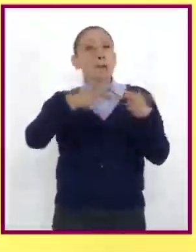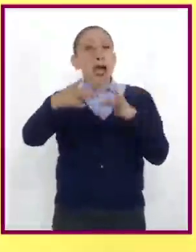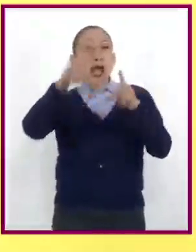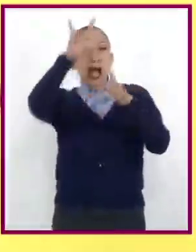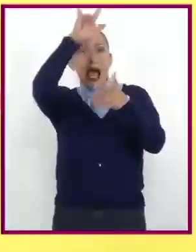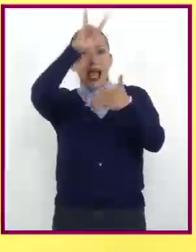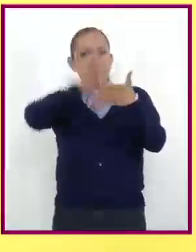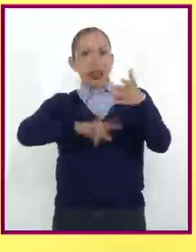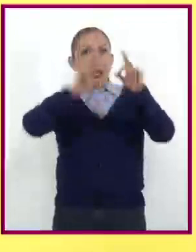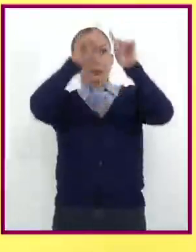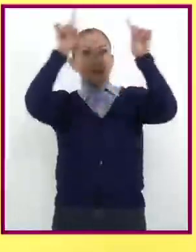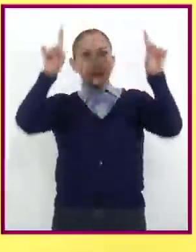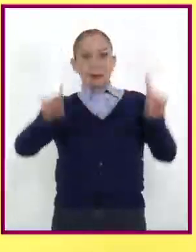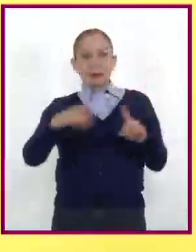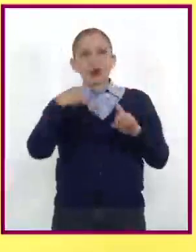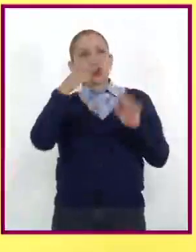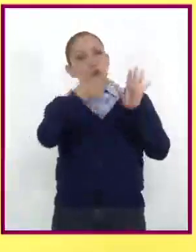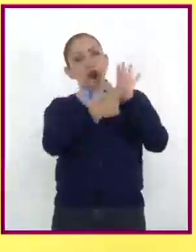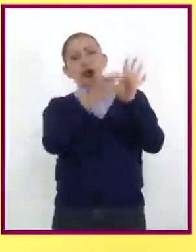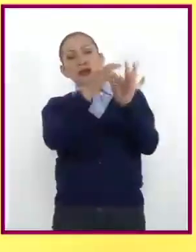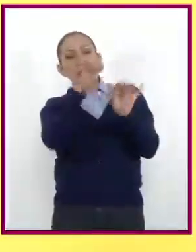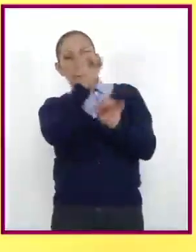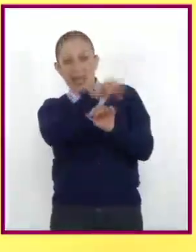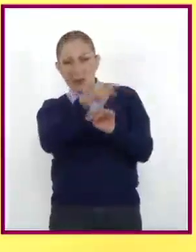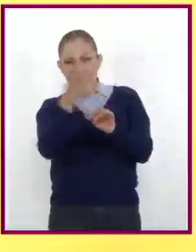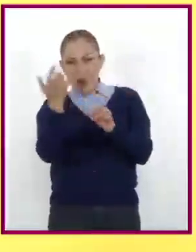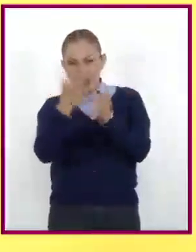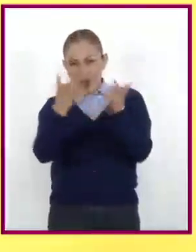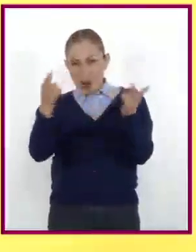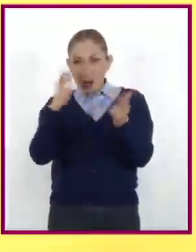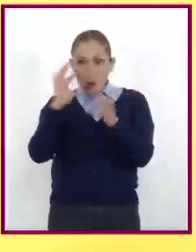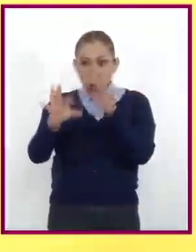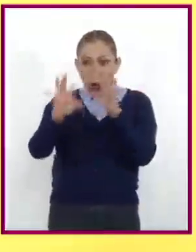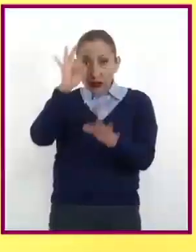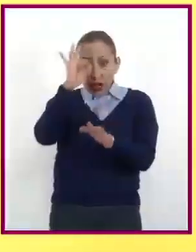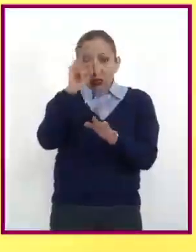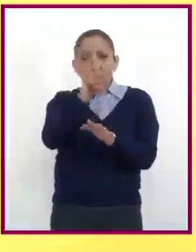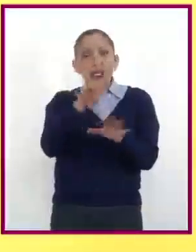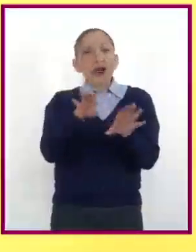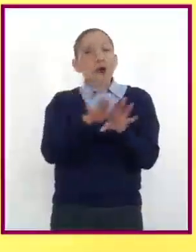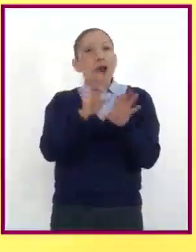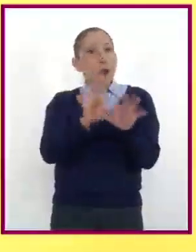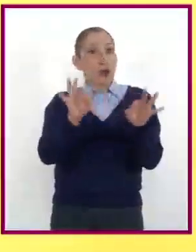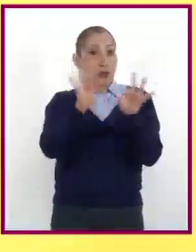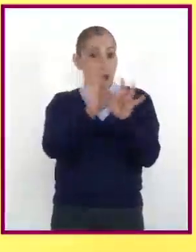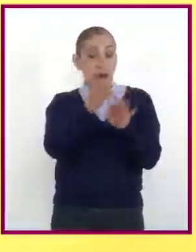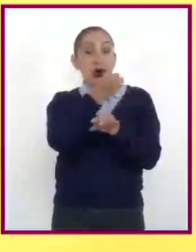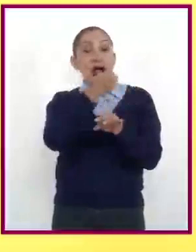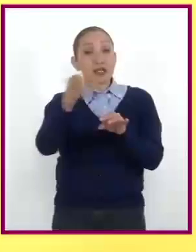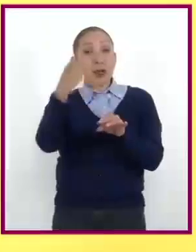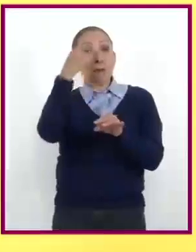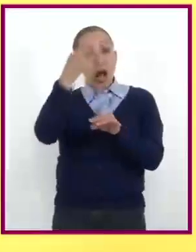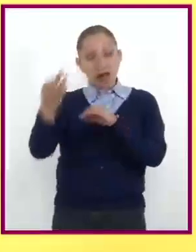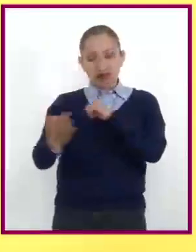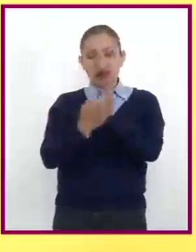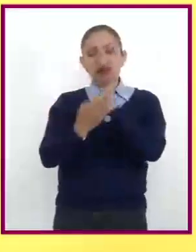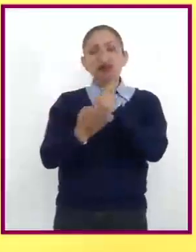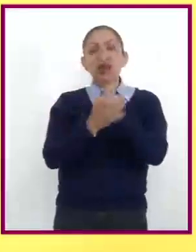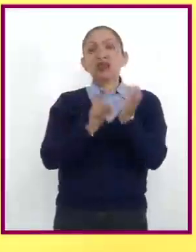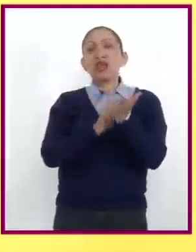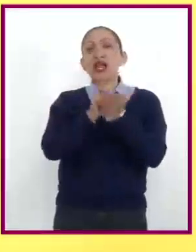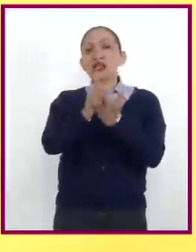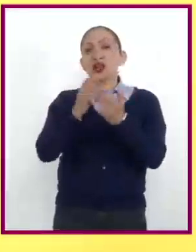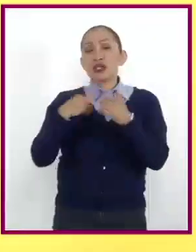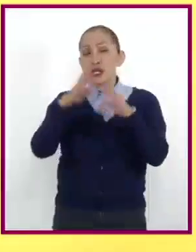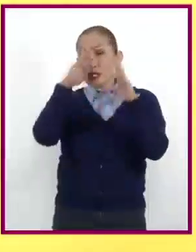cartel donde expongan el caso y sus reflexiones acerca de la importancia de organizarse para defender los derechos y